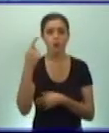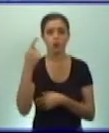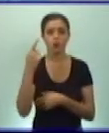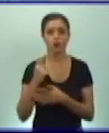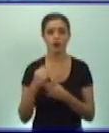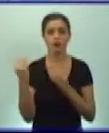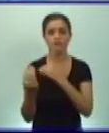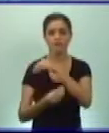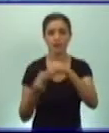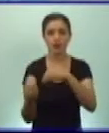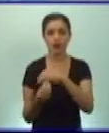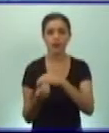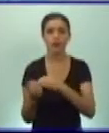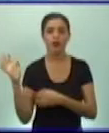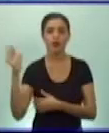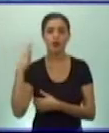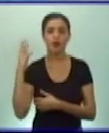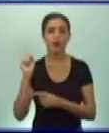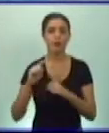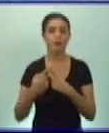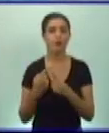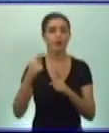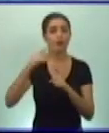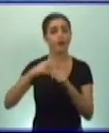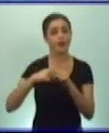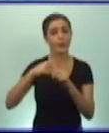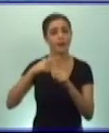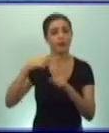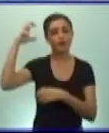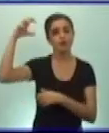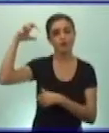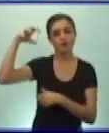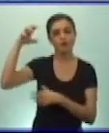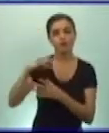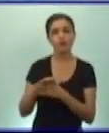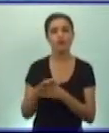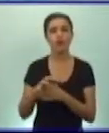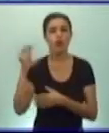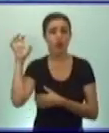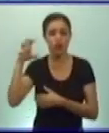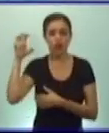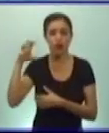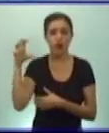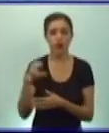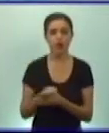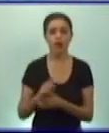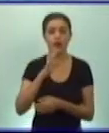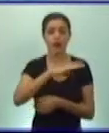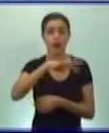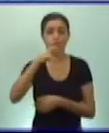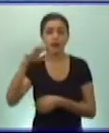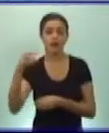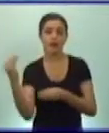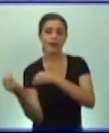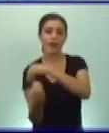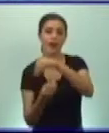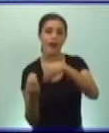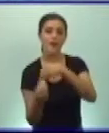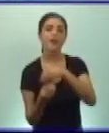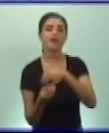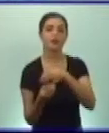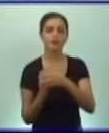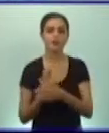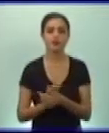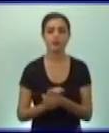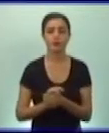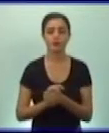el clima, porque las temperaturas y precipitaciones afectan directamente al relieve modificándolo. Además de